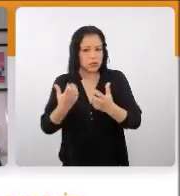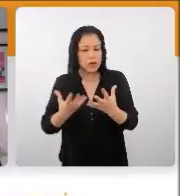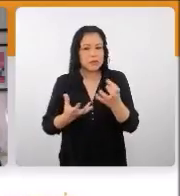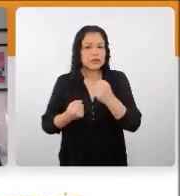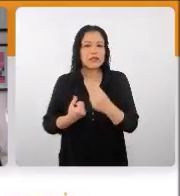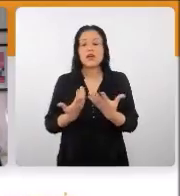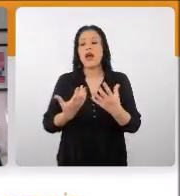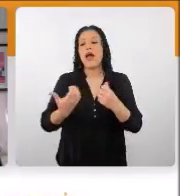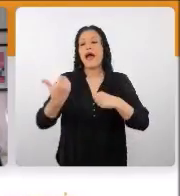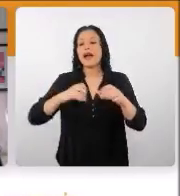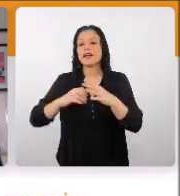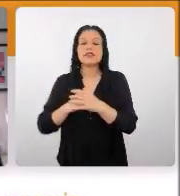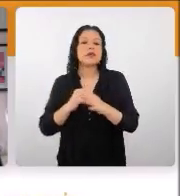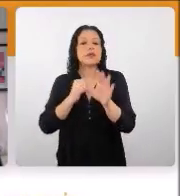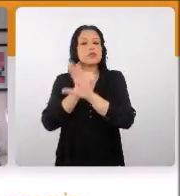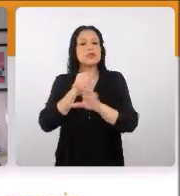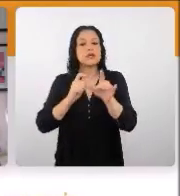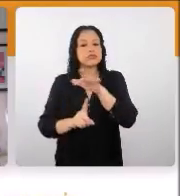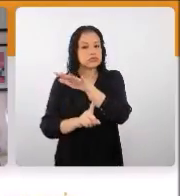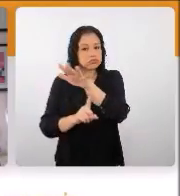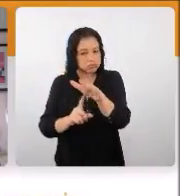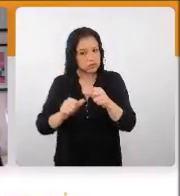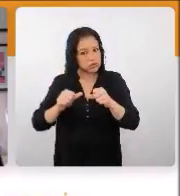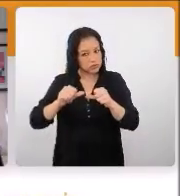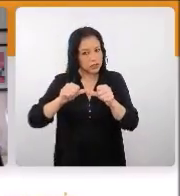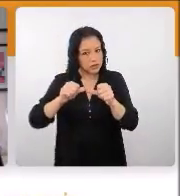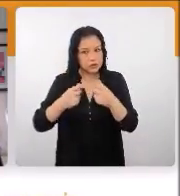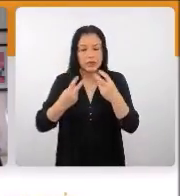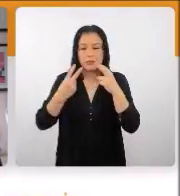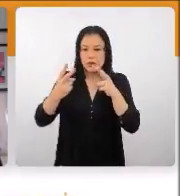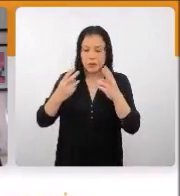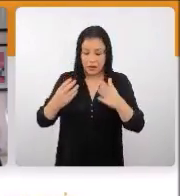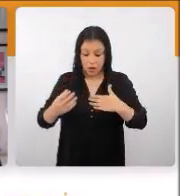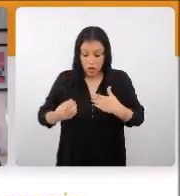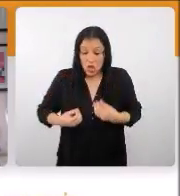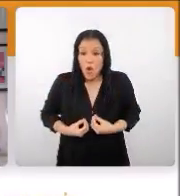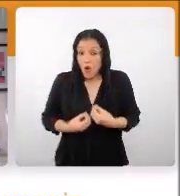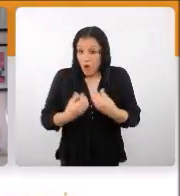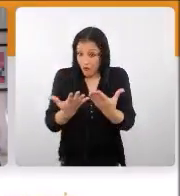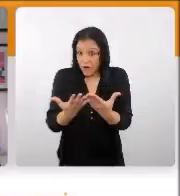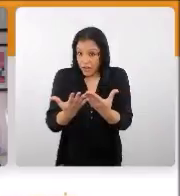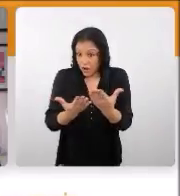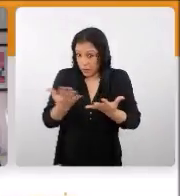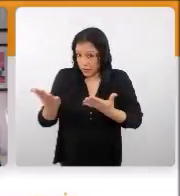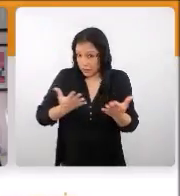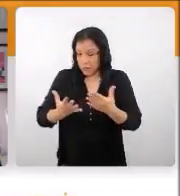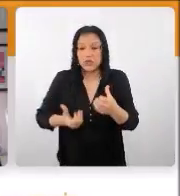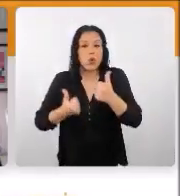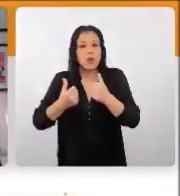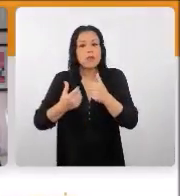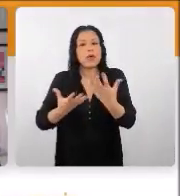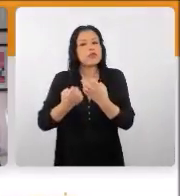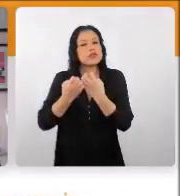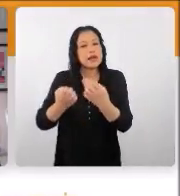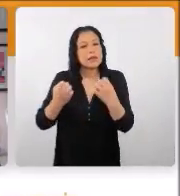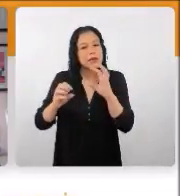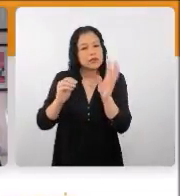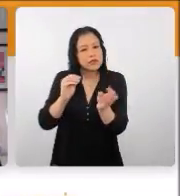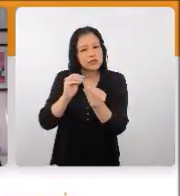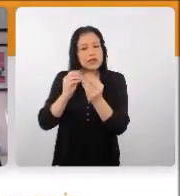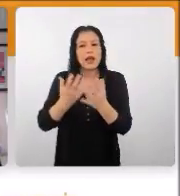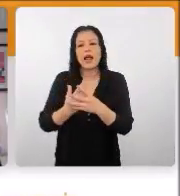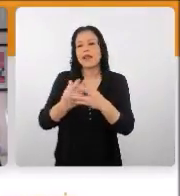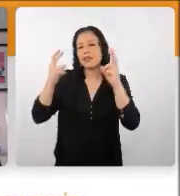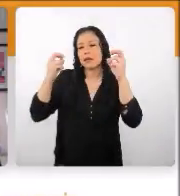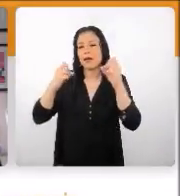vacaciones ecológicamente sostenibles. Entonces, también tenemos que ver dentro de nuestro paquete qué elementos podemos asociar a la